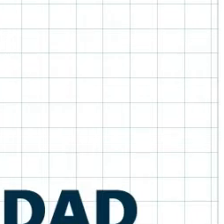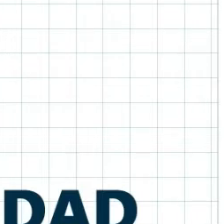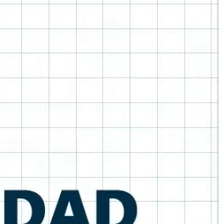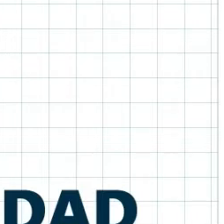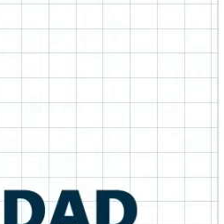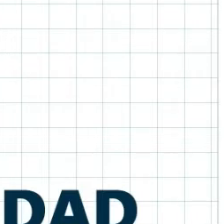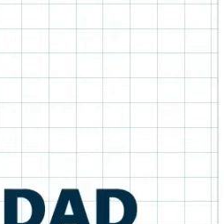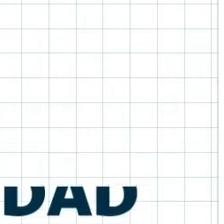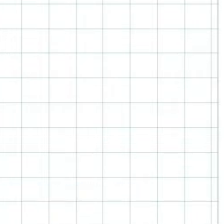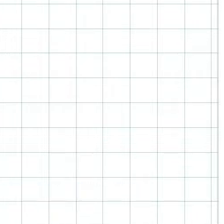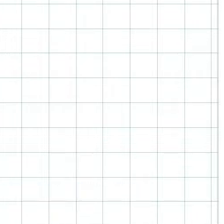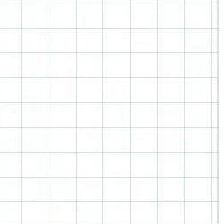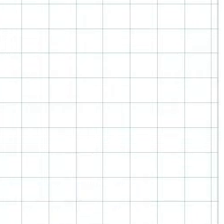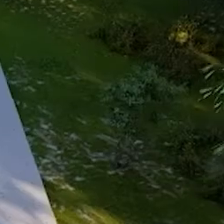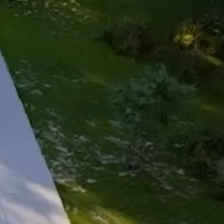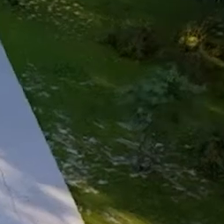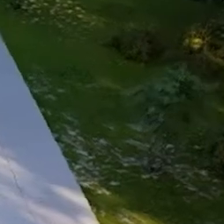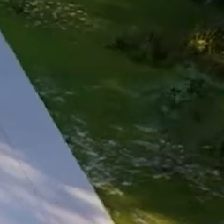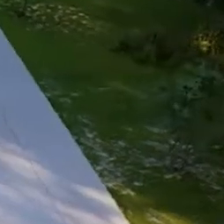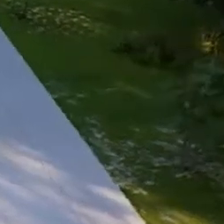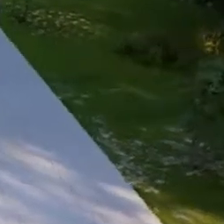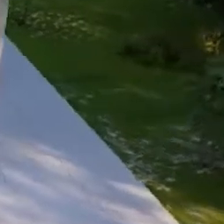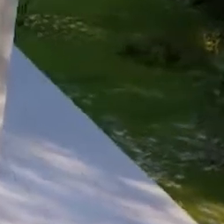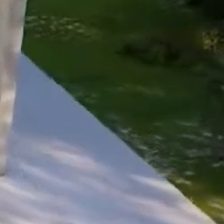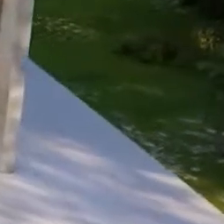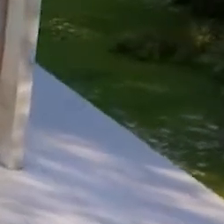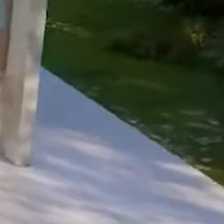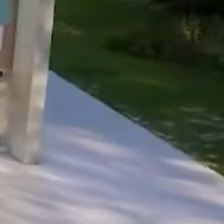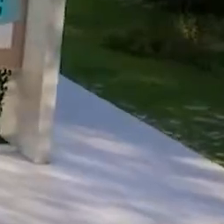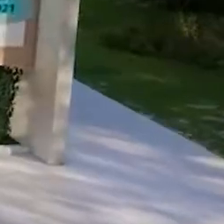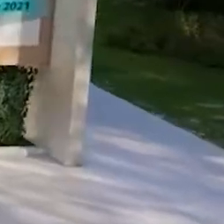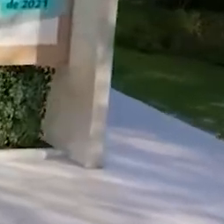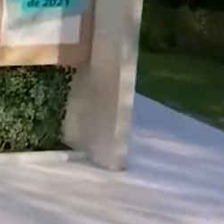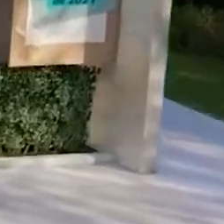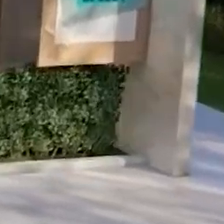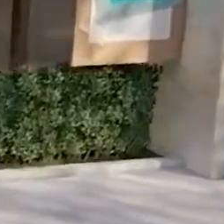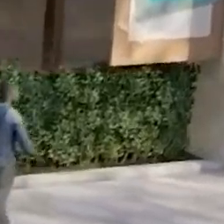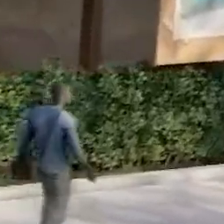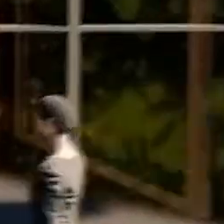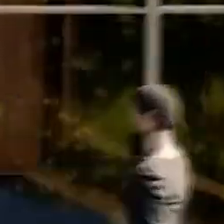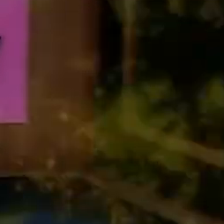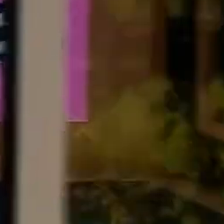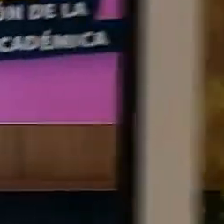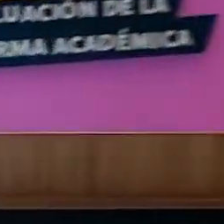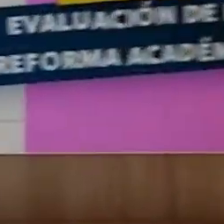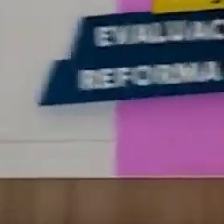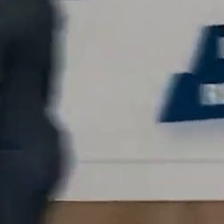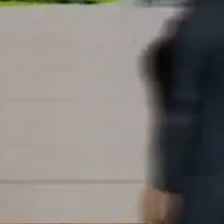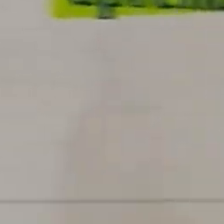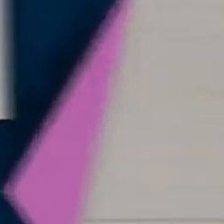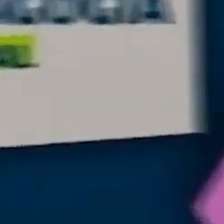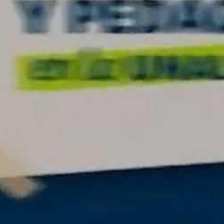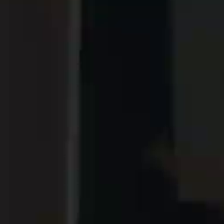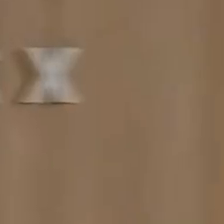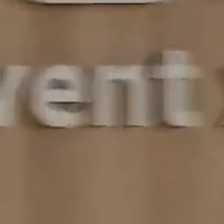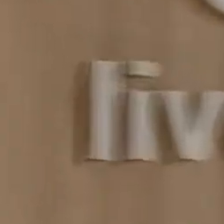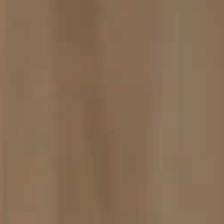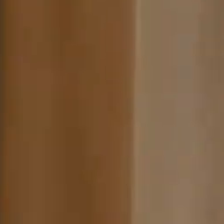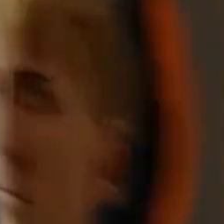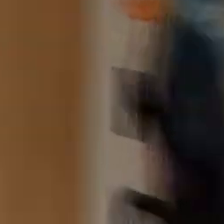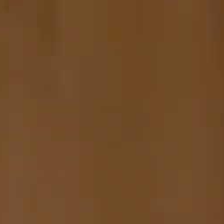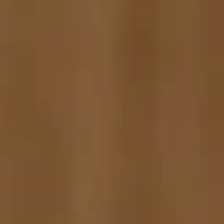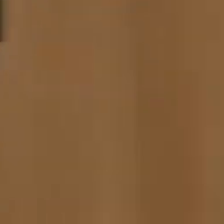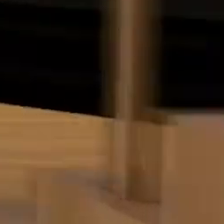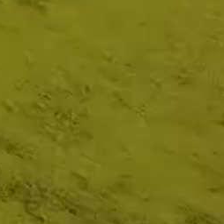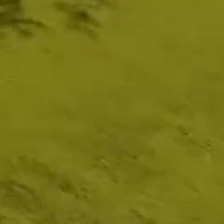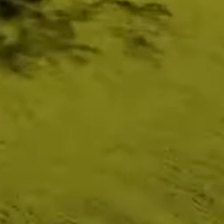Aprende, Educación en Contexto. Durante 5 días estaremos compartiendo reflexiones, experiencias y saberes sobre la